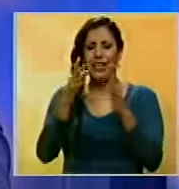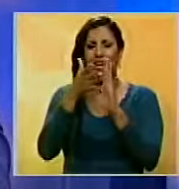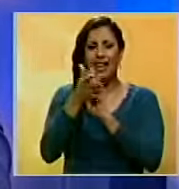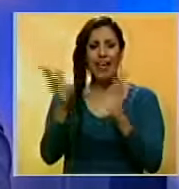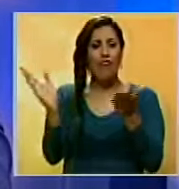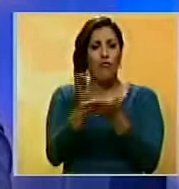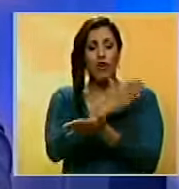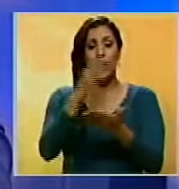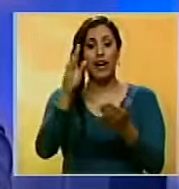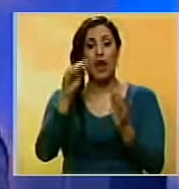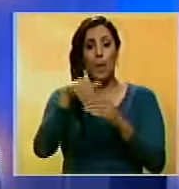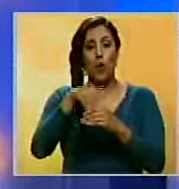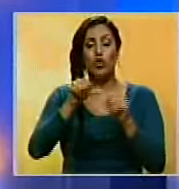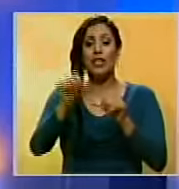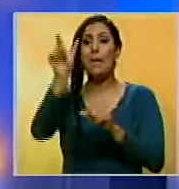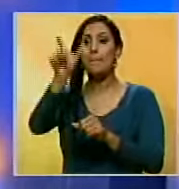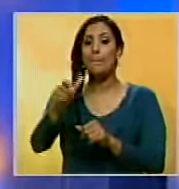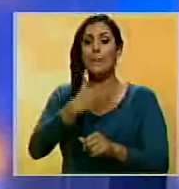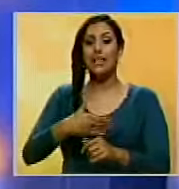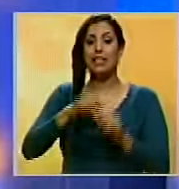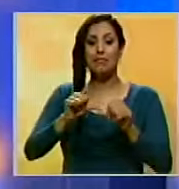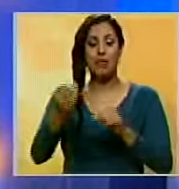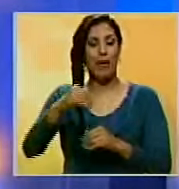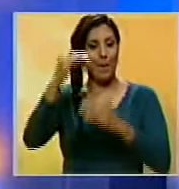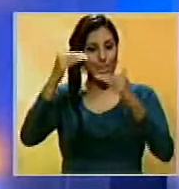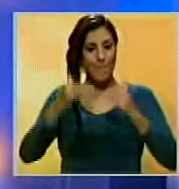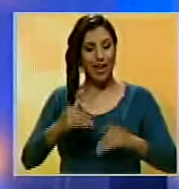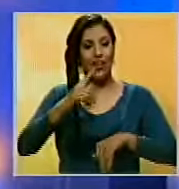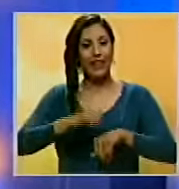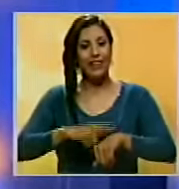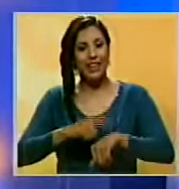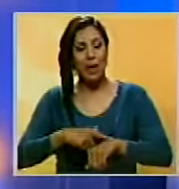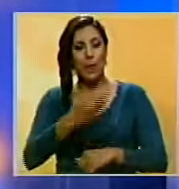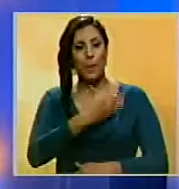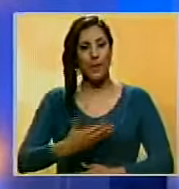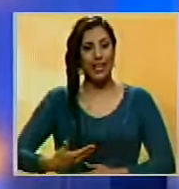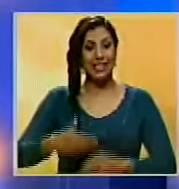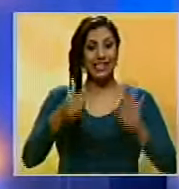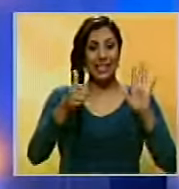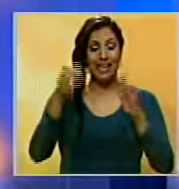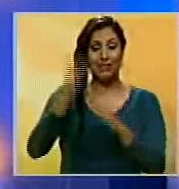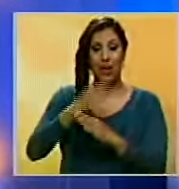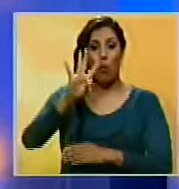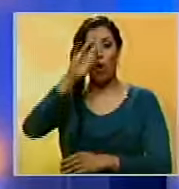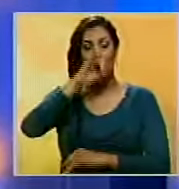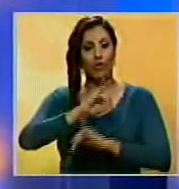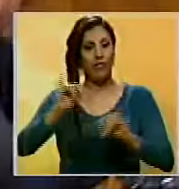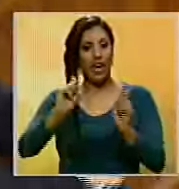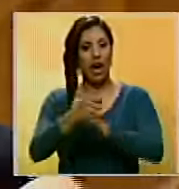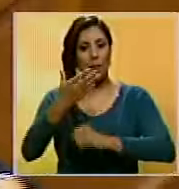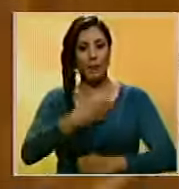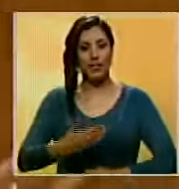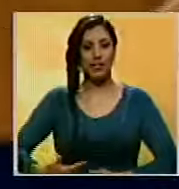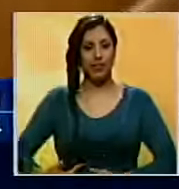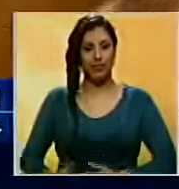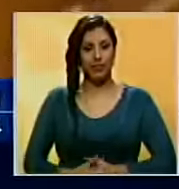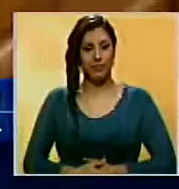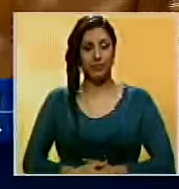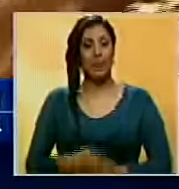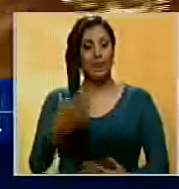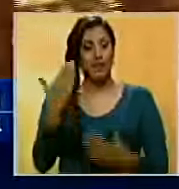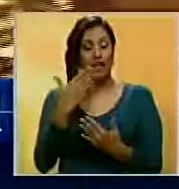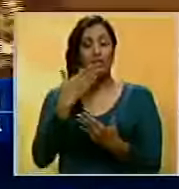elección presidencial consecutiva y se reduciría el periodo del mandatario nacional de 6 a 4 años el